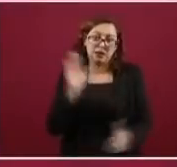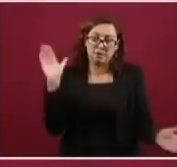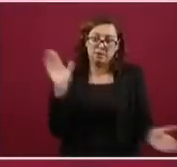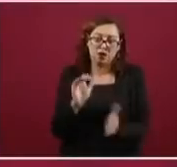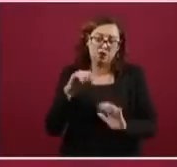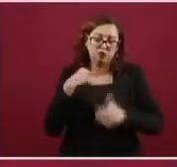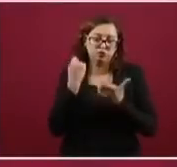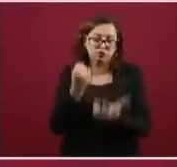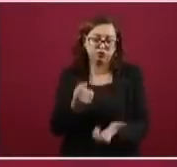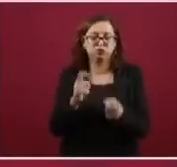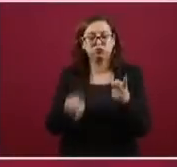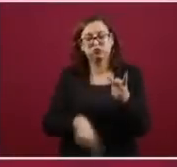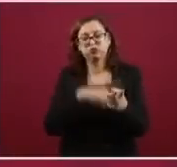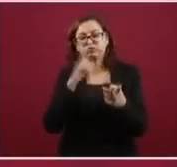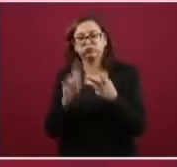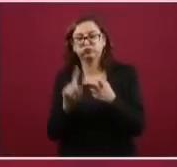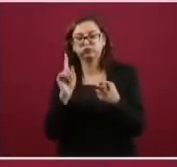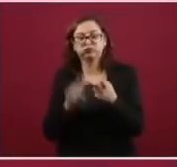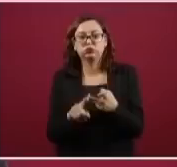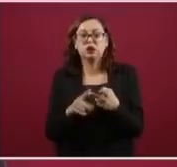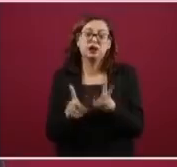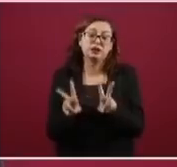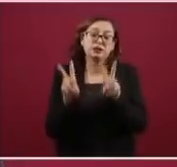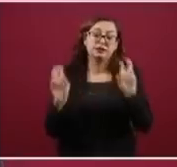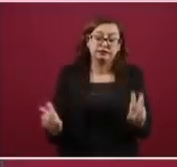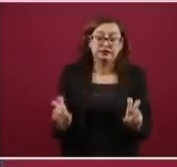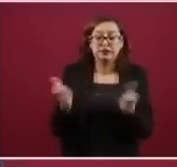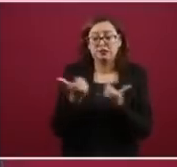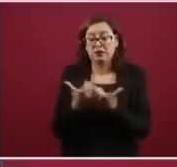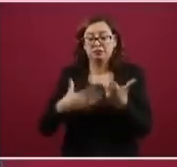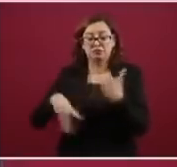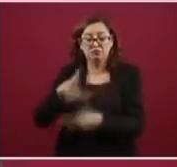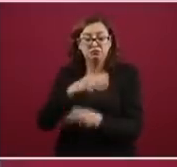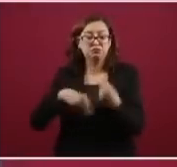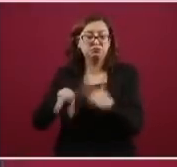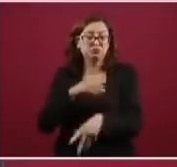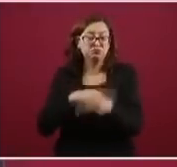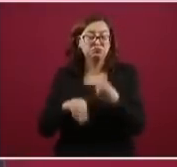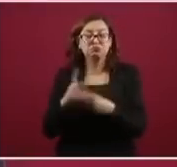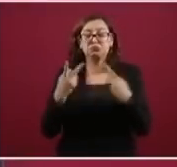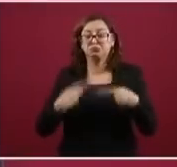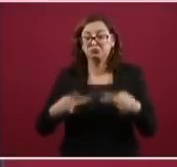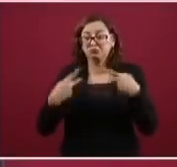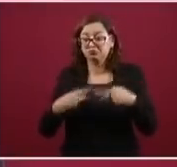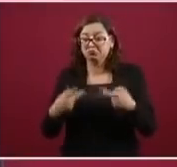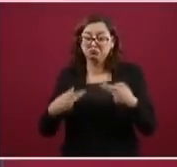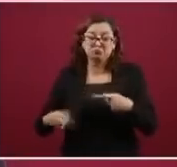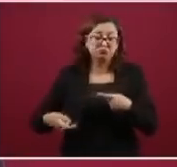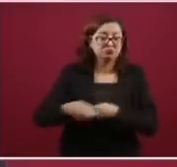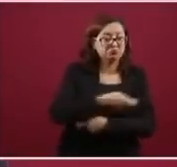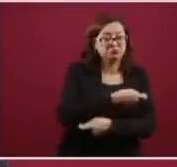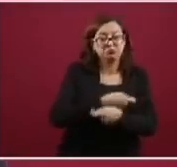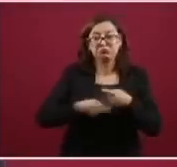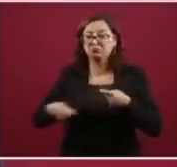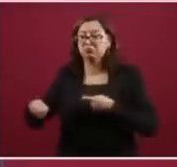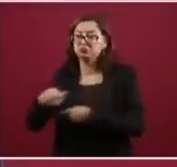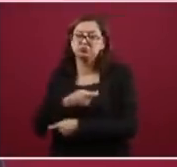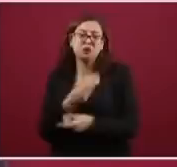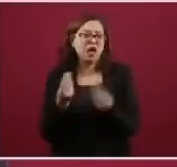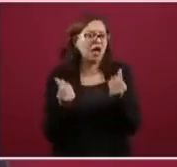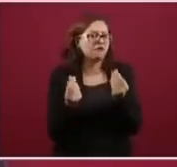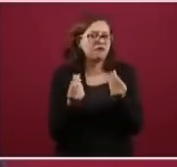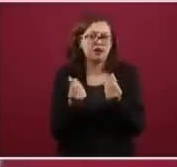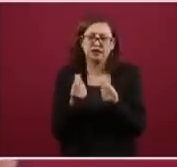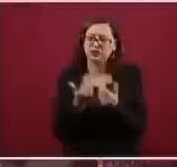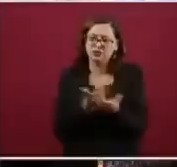tenemos un sector financiero relativamente delgadas méxico es un país donde un número importante de las transacciones se liquidan en efectivo